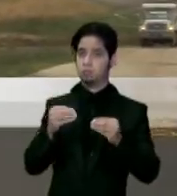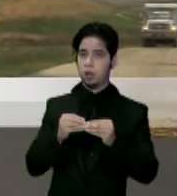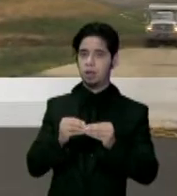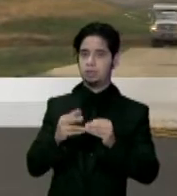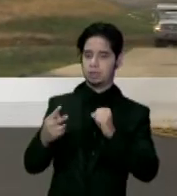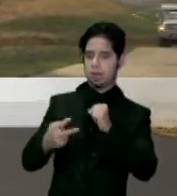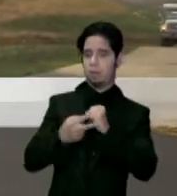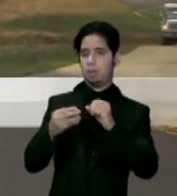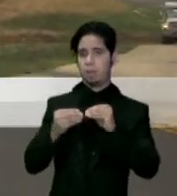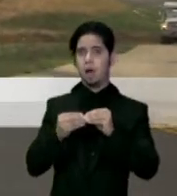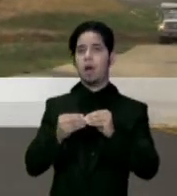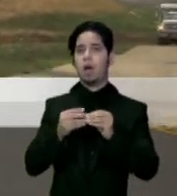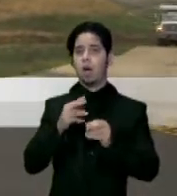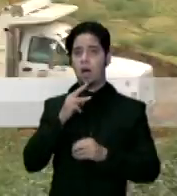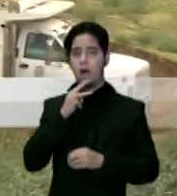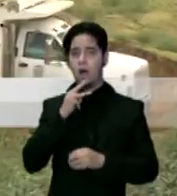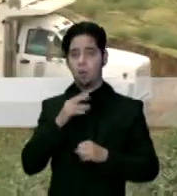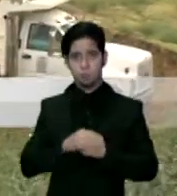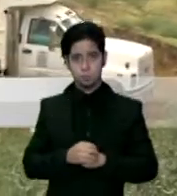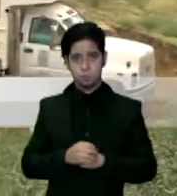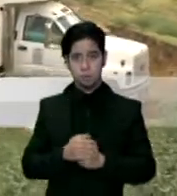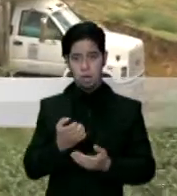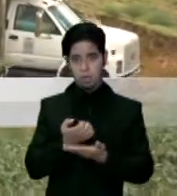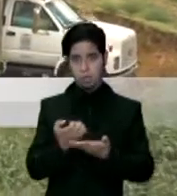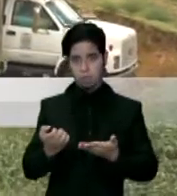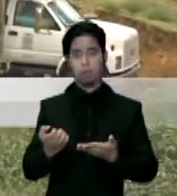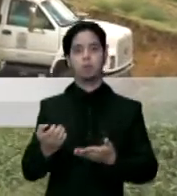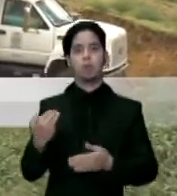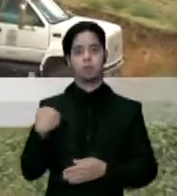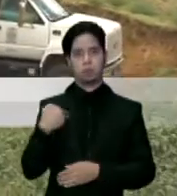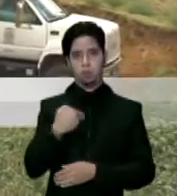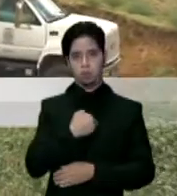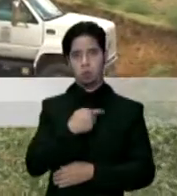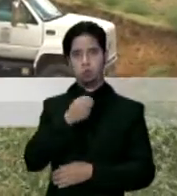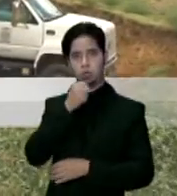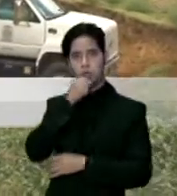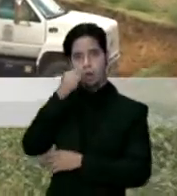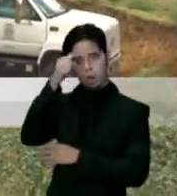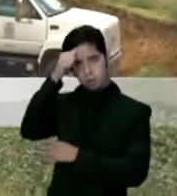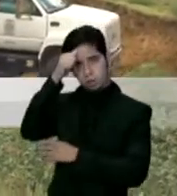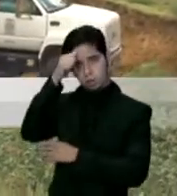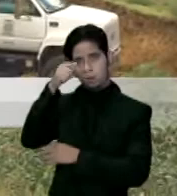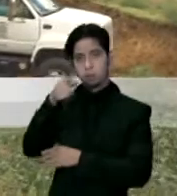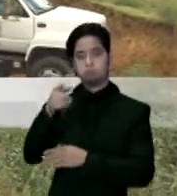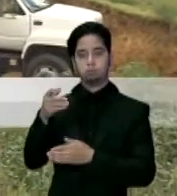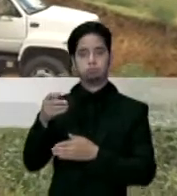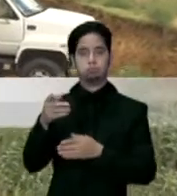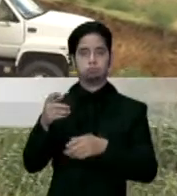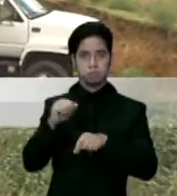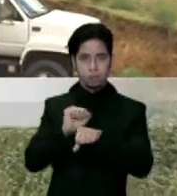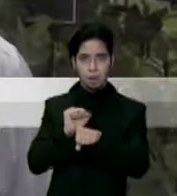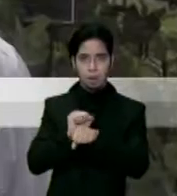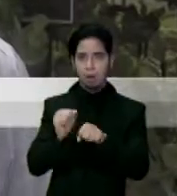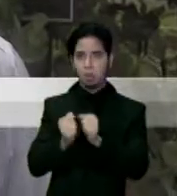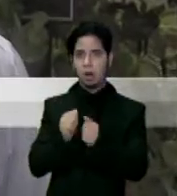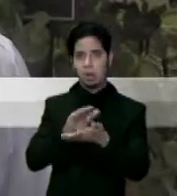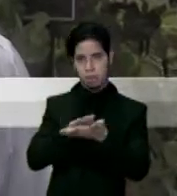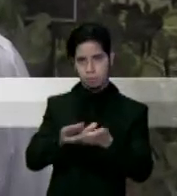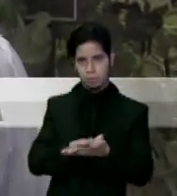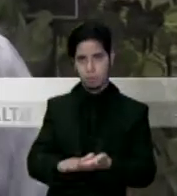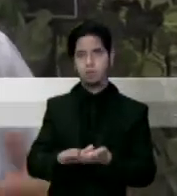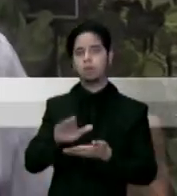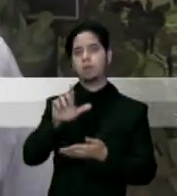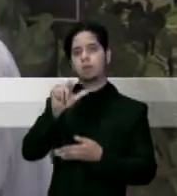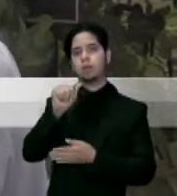agua. Maquinaria y personal fijo del municipio de Toalta realiza trabajos de dragado del Lago La Plata. Esto es un trabajo que estamos haciendo